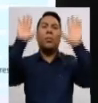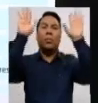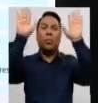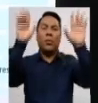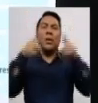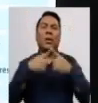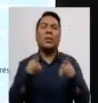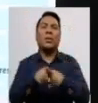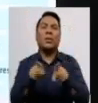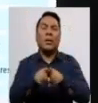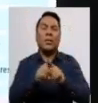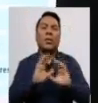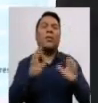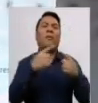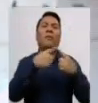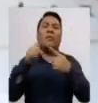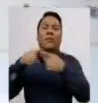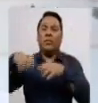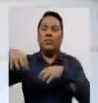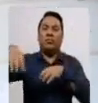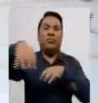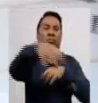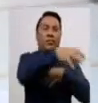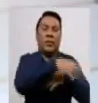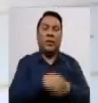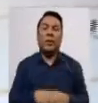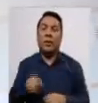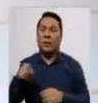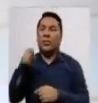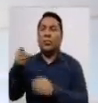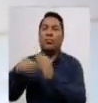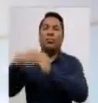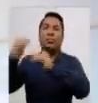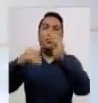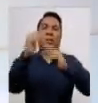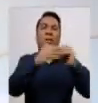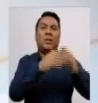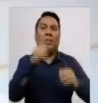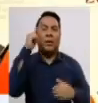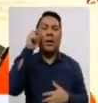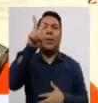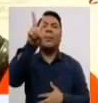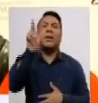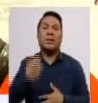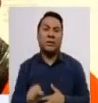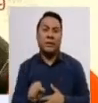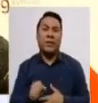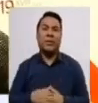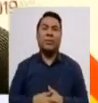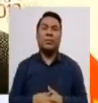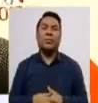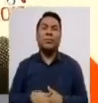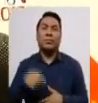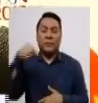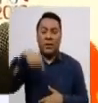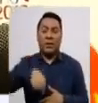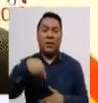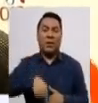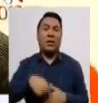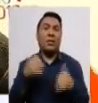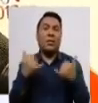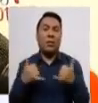de Villa María del Triunfo, entre otros. La Villa Panamericana será construida en Villa El Salvador. Aquí juega Perú,